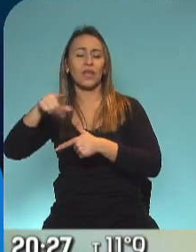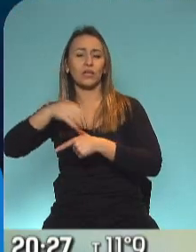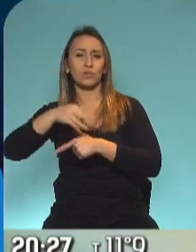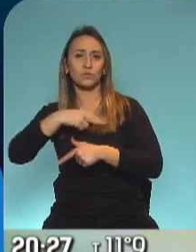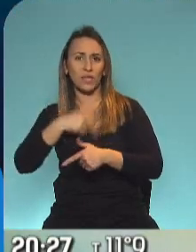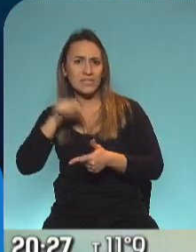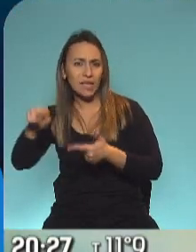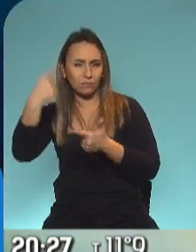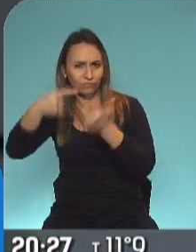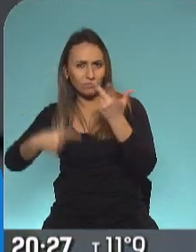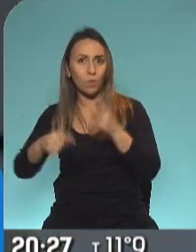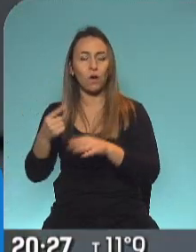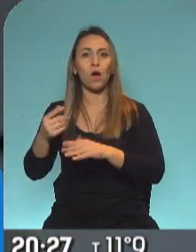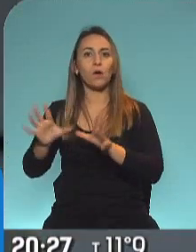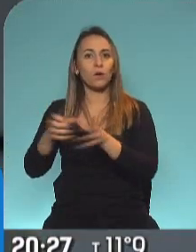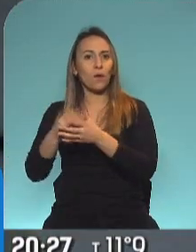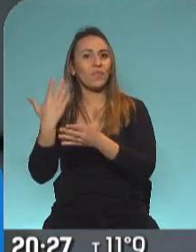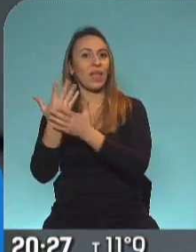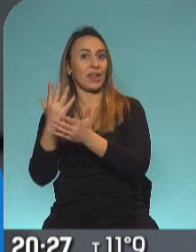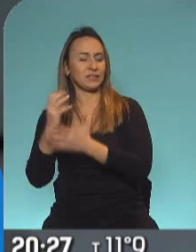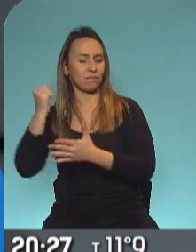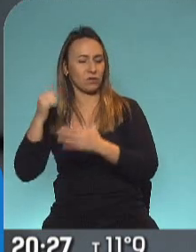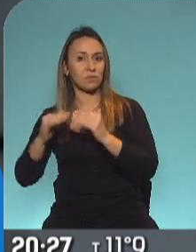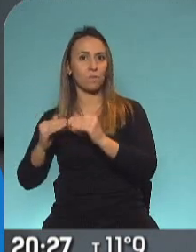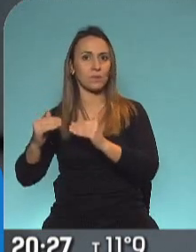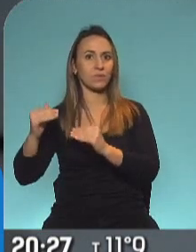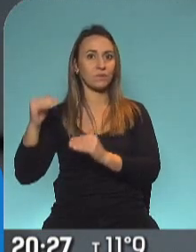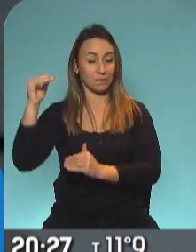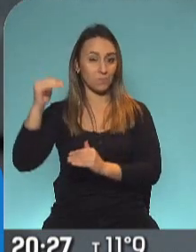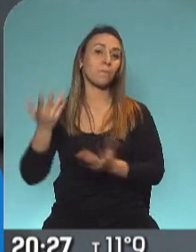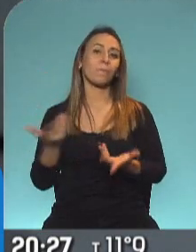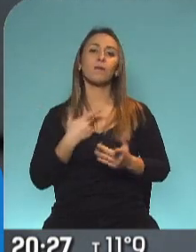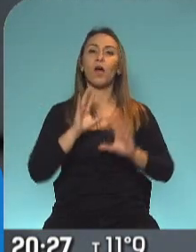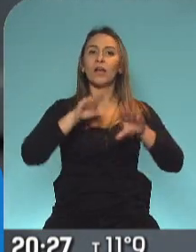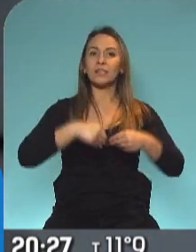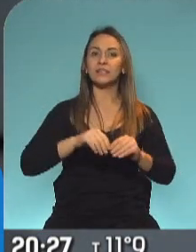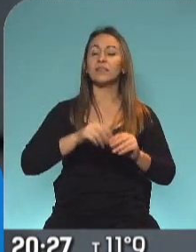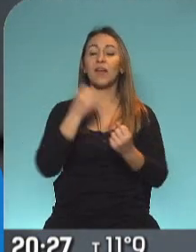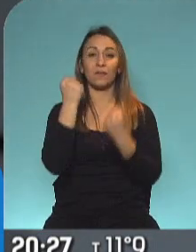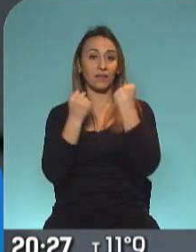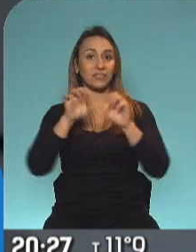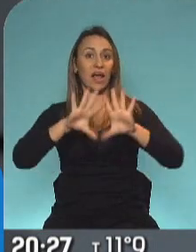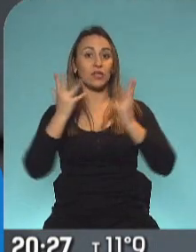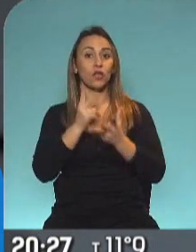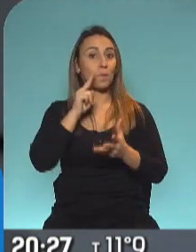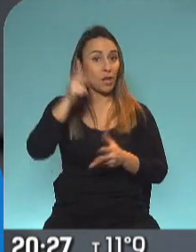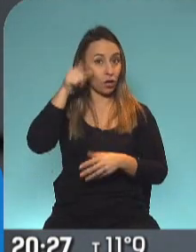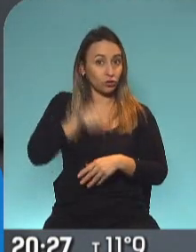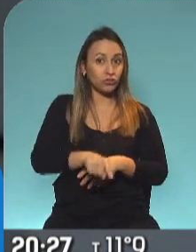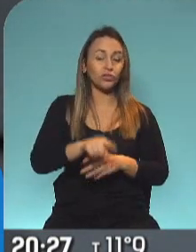cifras realmente muy importantes. Bueno, ahí lo que hay que analizar es que después de la crisis financiera internacional del 2008 se generó un escenario de